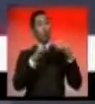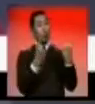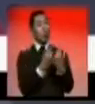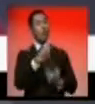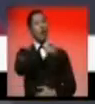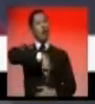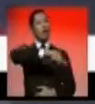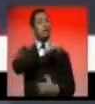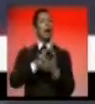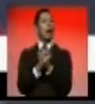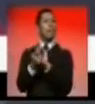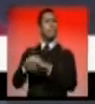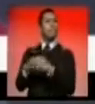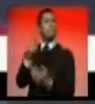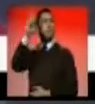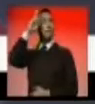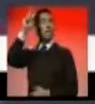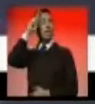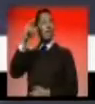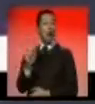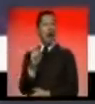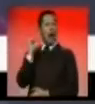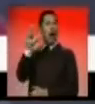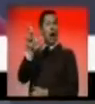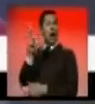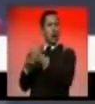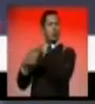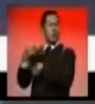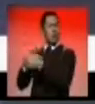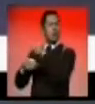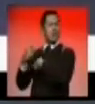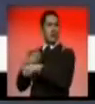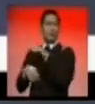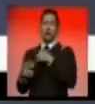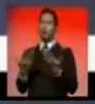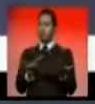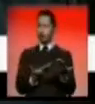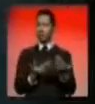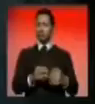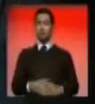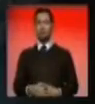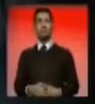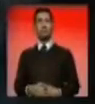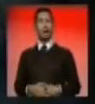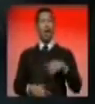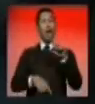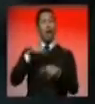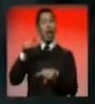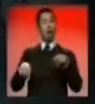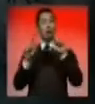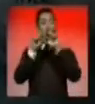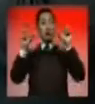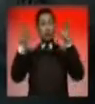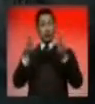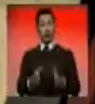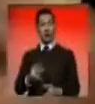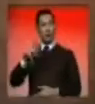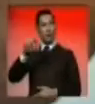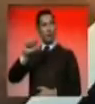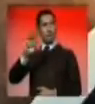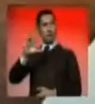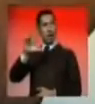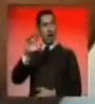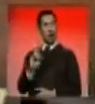que se han beneficiado por años y años en torno al sector inmobiliario. Algunos empresarios, como Pablo Campana,